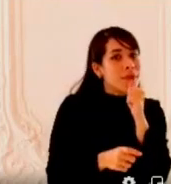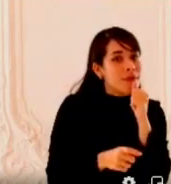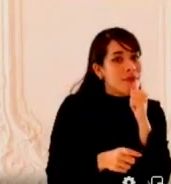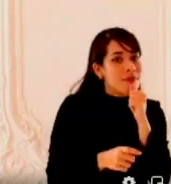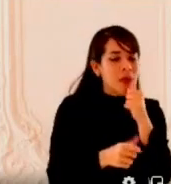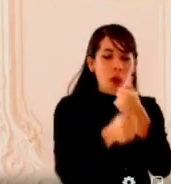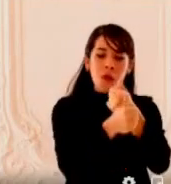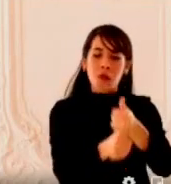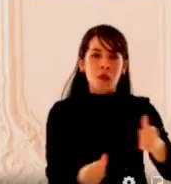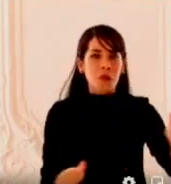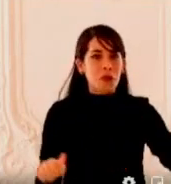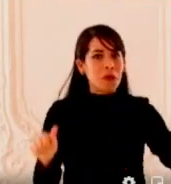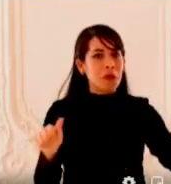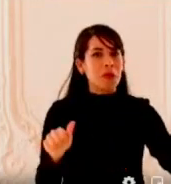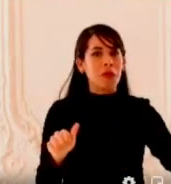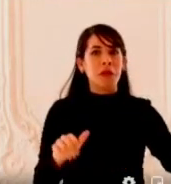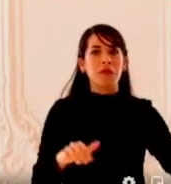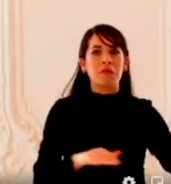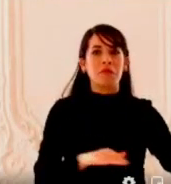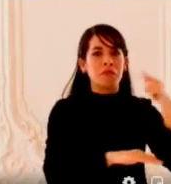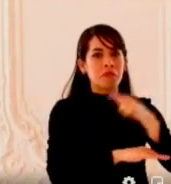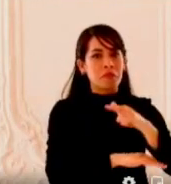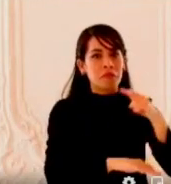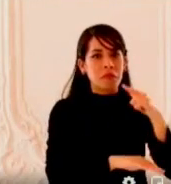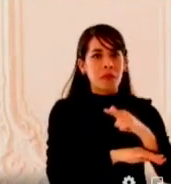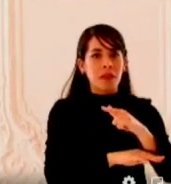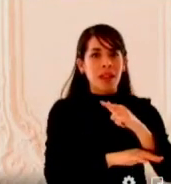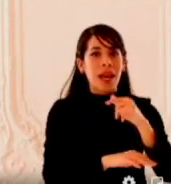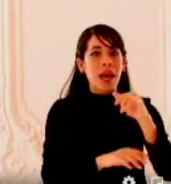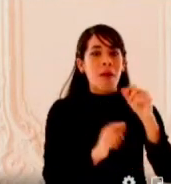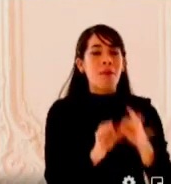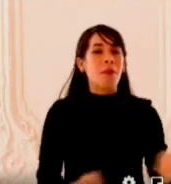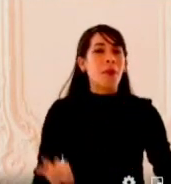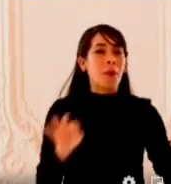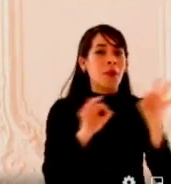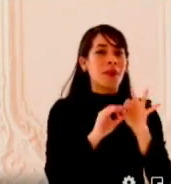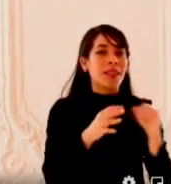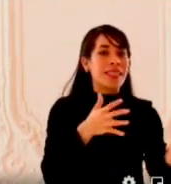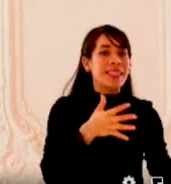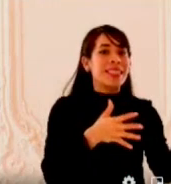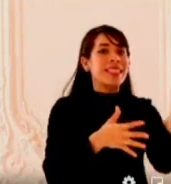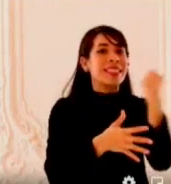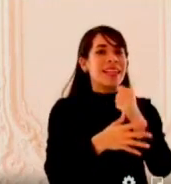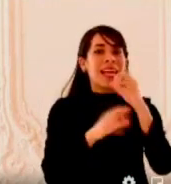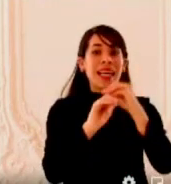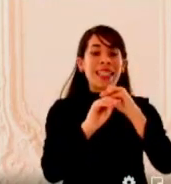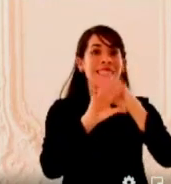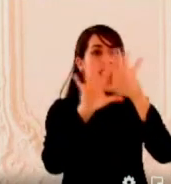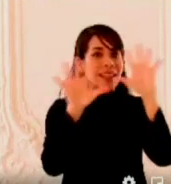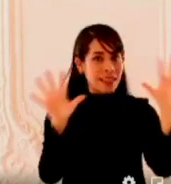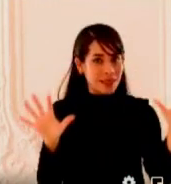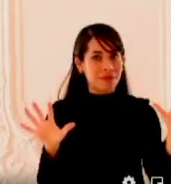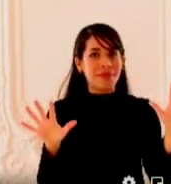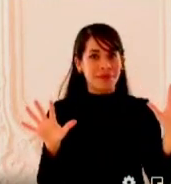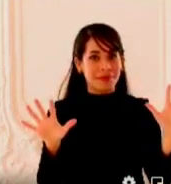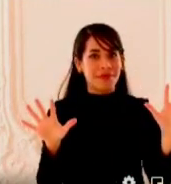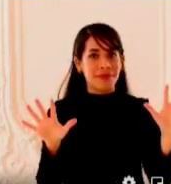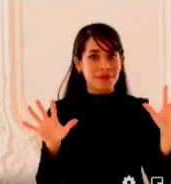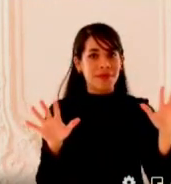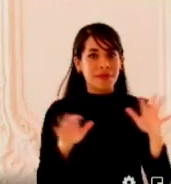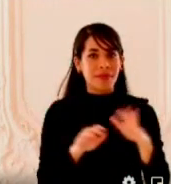aeropuertos, tengan una prioridad clara, que no diluyan